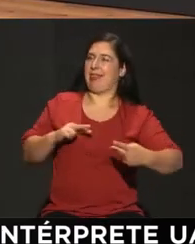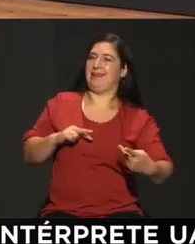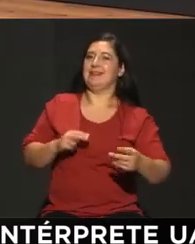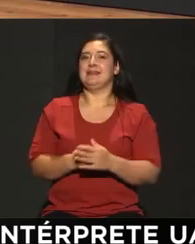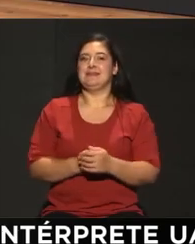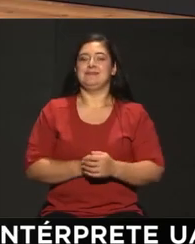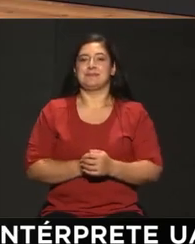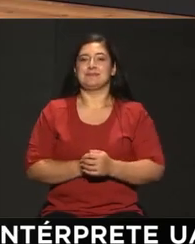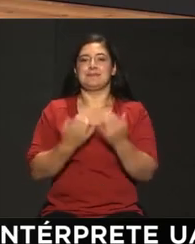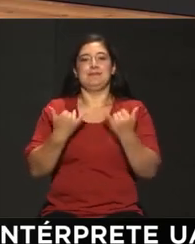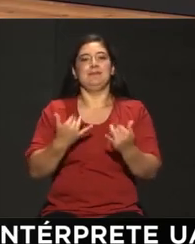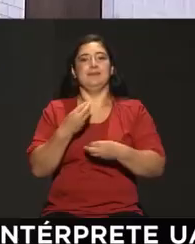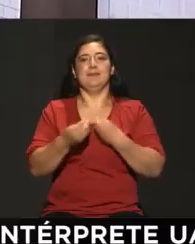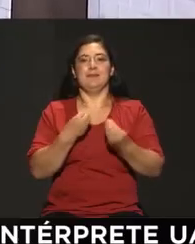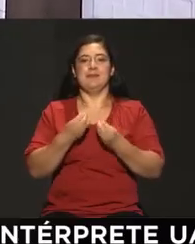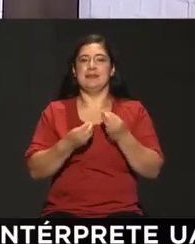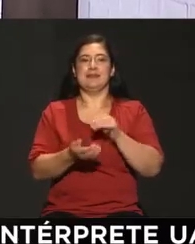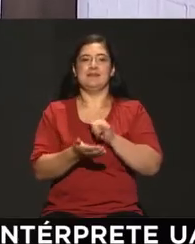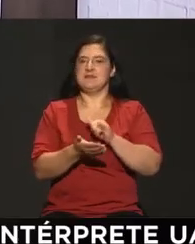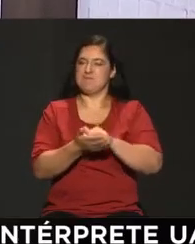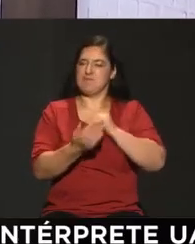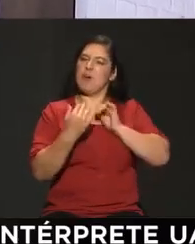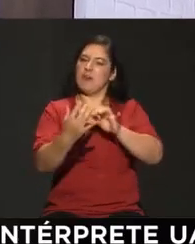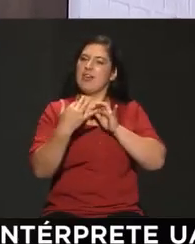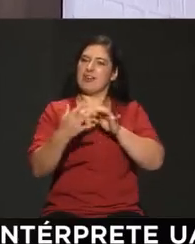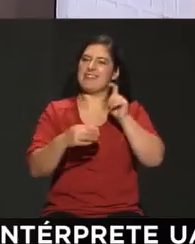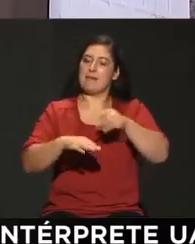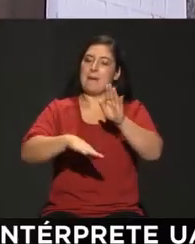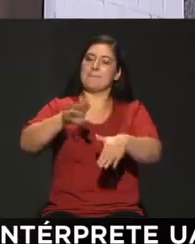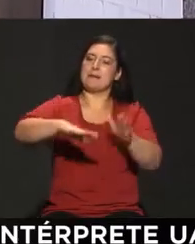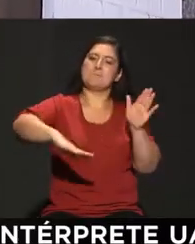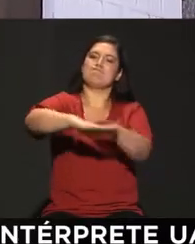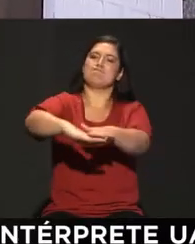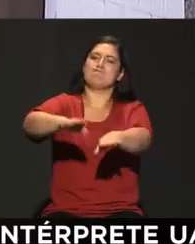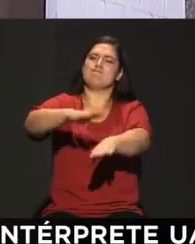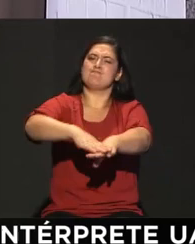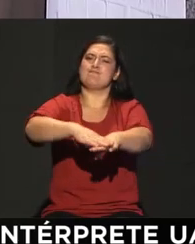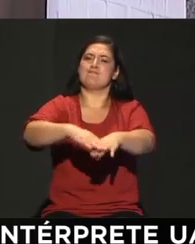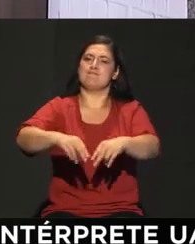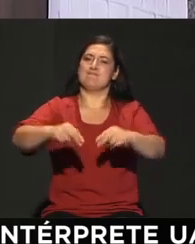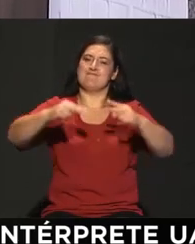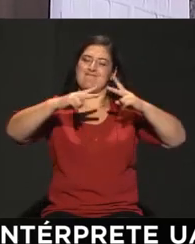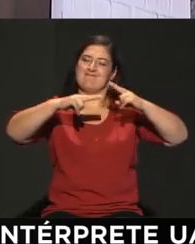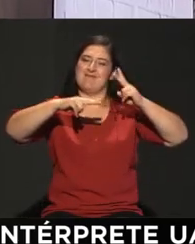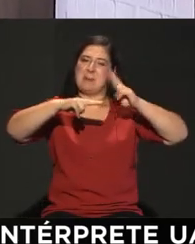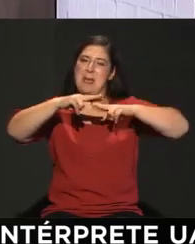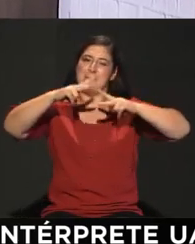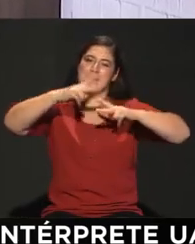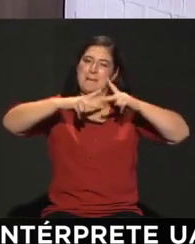Aquí lo que vamos a hacer es otra vez hacer un combate, una guerra de tocarnos los pies. Listo. Y tenemos que mantener una posición al revés para